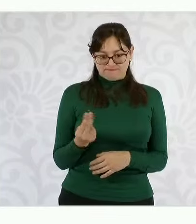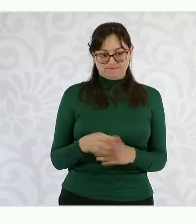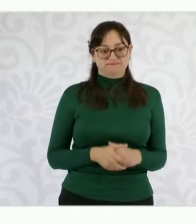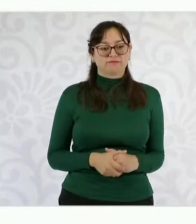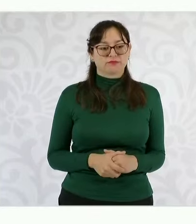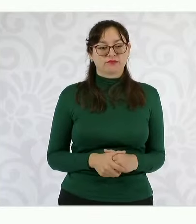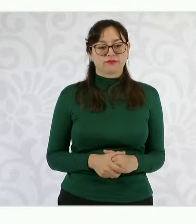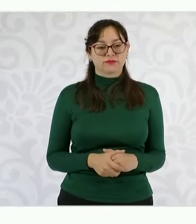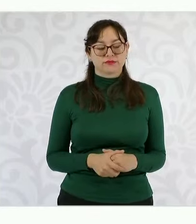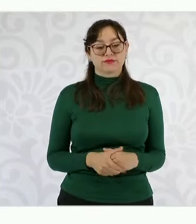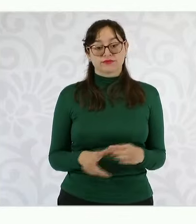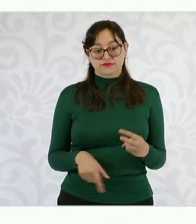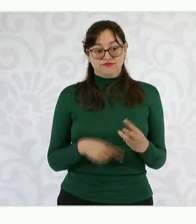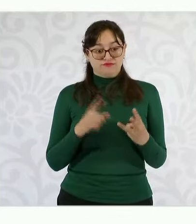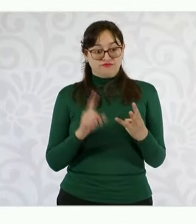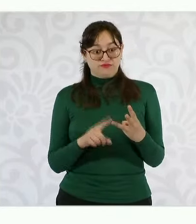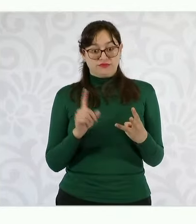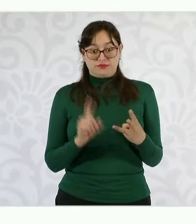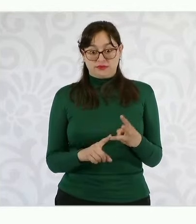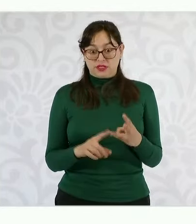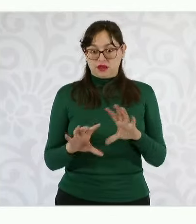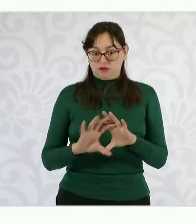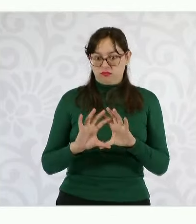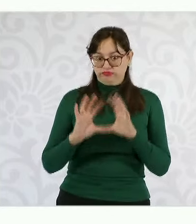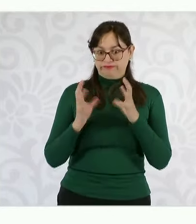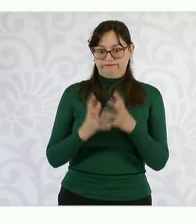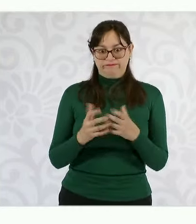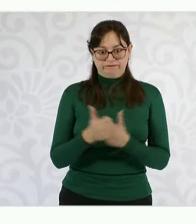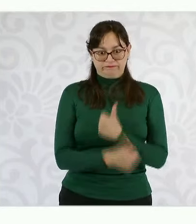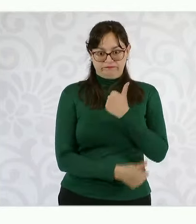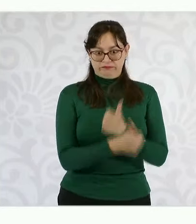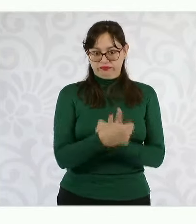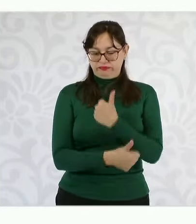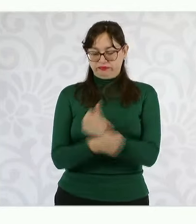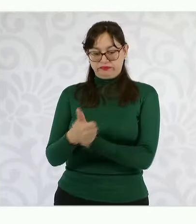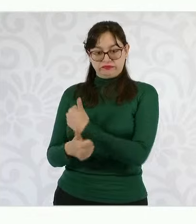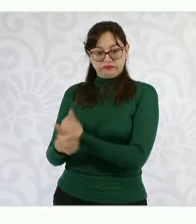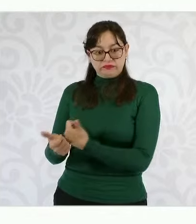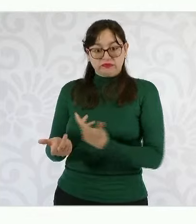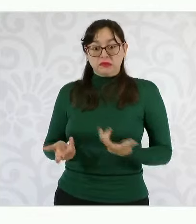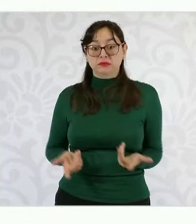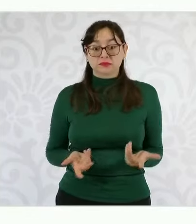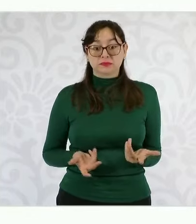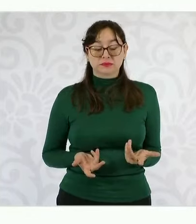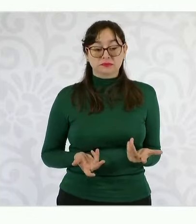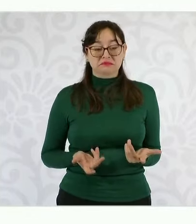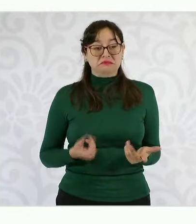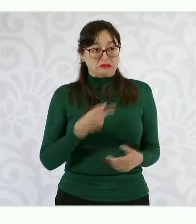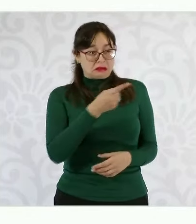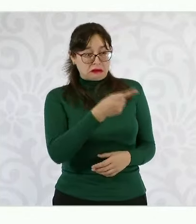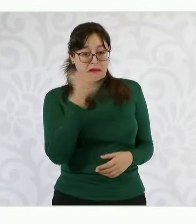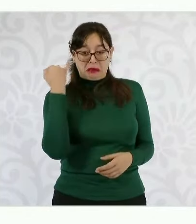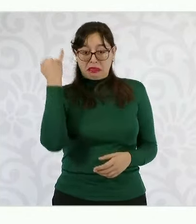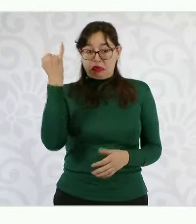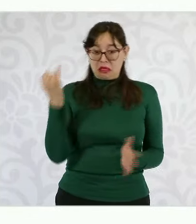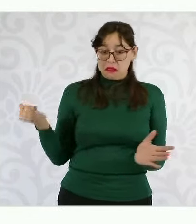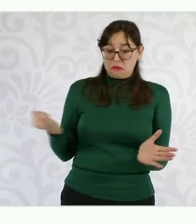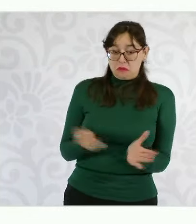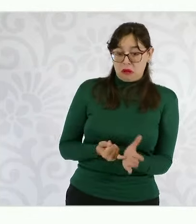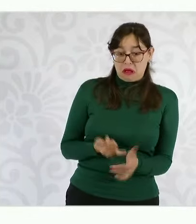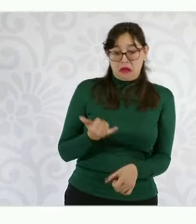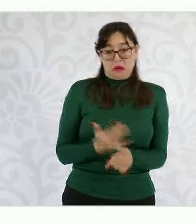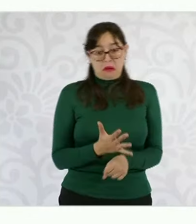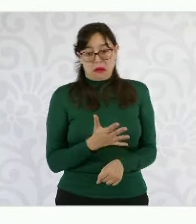Aumentar la competitividad global. Bueno, que las tarifas nos fragmentan, dificultan la tarea de las